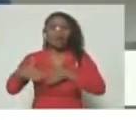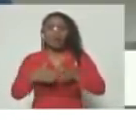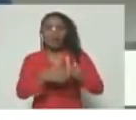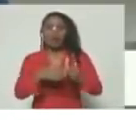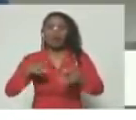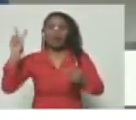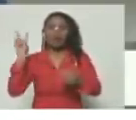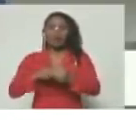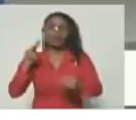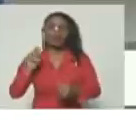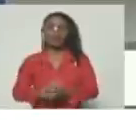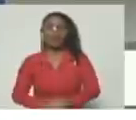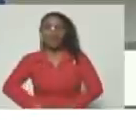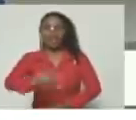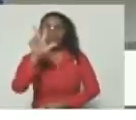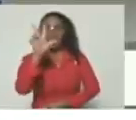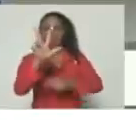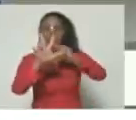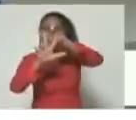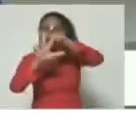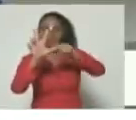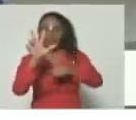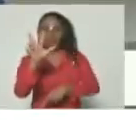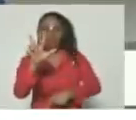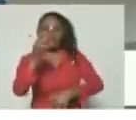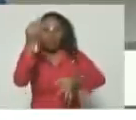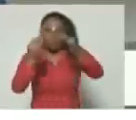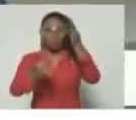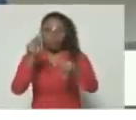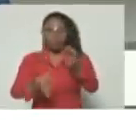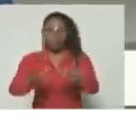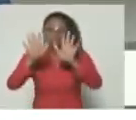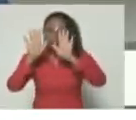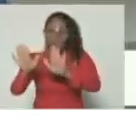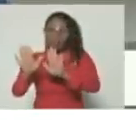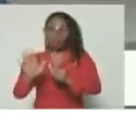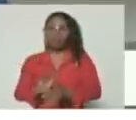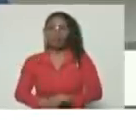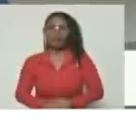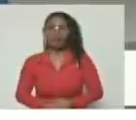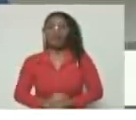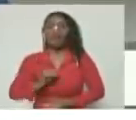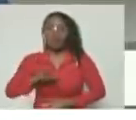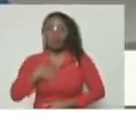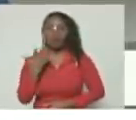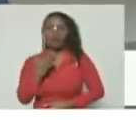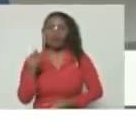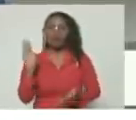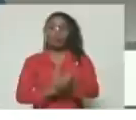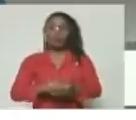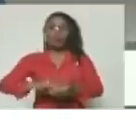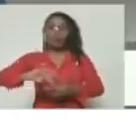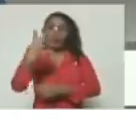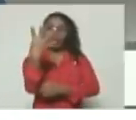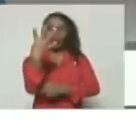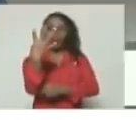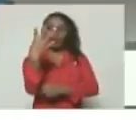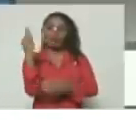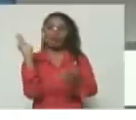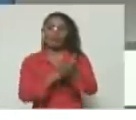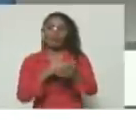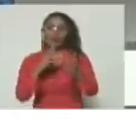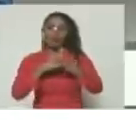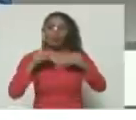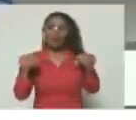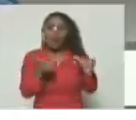violencia. Tres condiciones, justas las tres. Y pudiera agregar una cuarta, que se incorporen todos